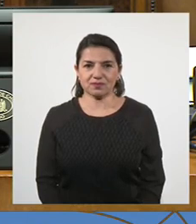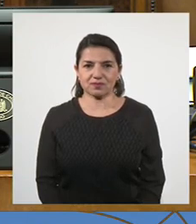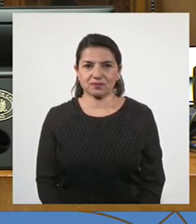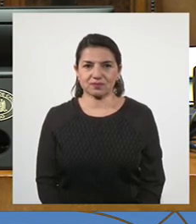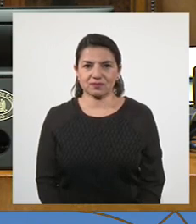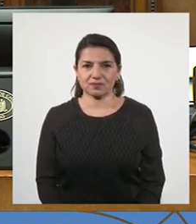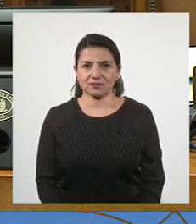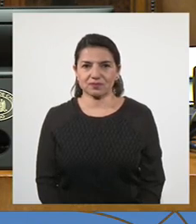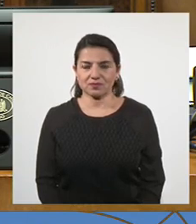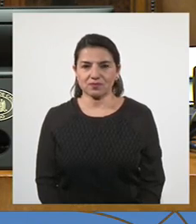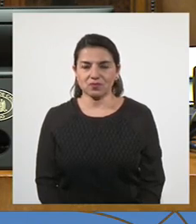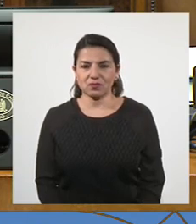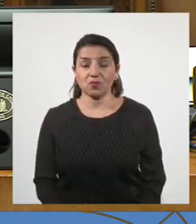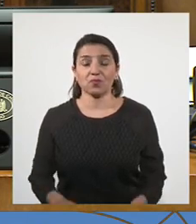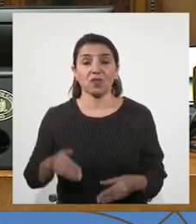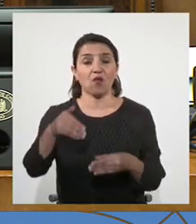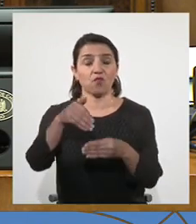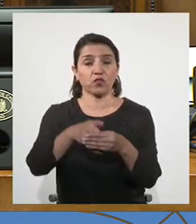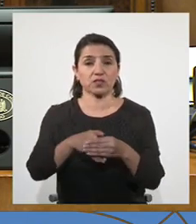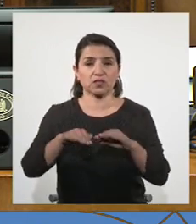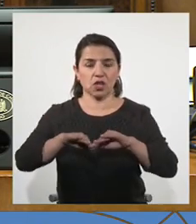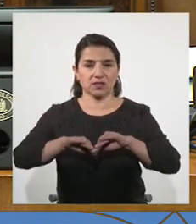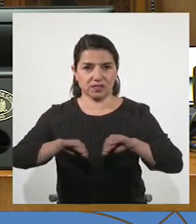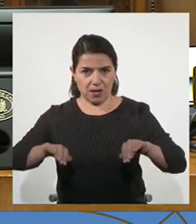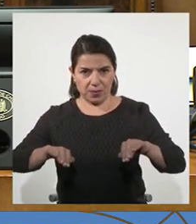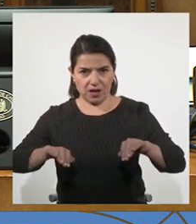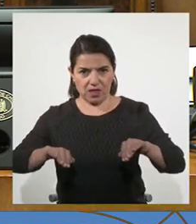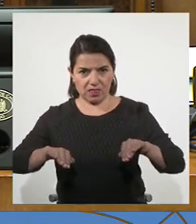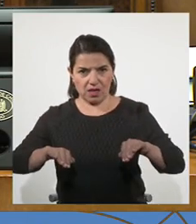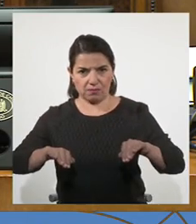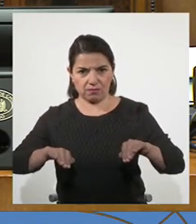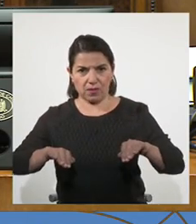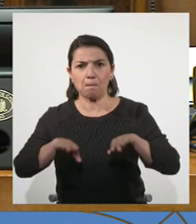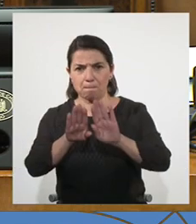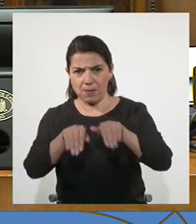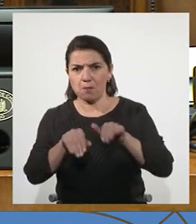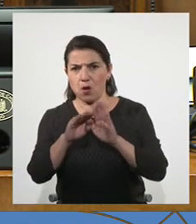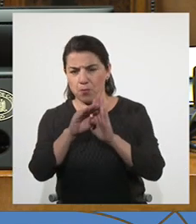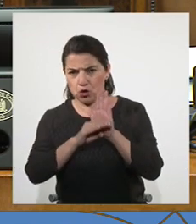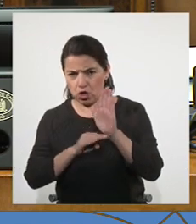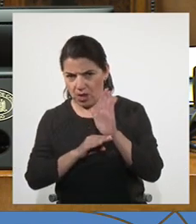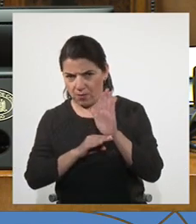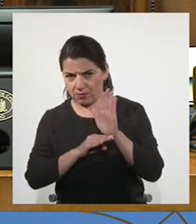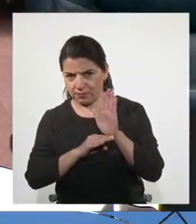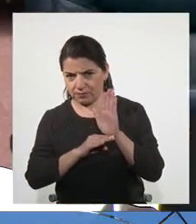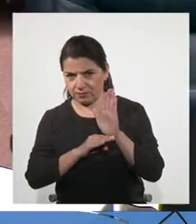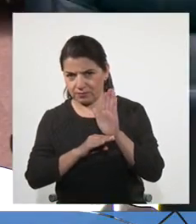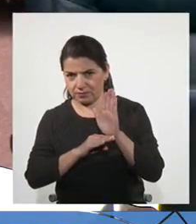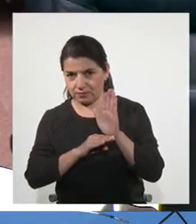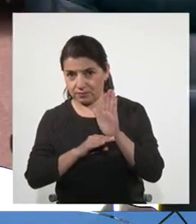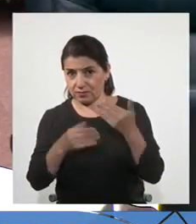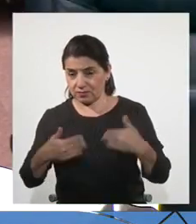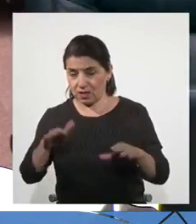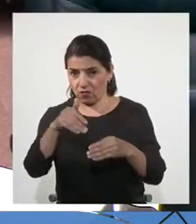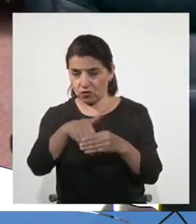Fue votación separada, se mantuvo el programa, se votó.